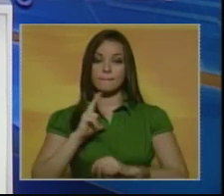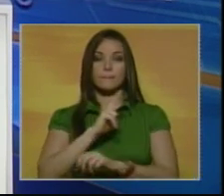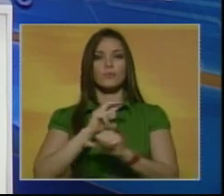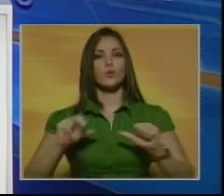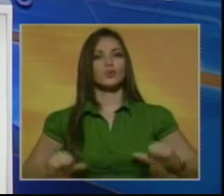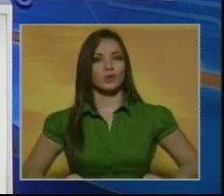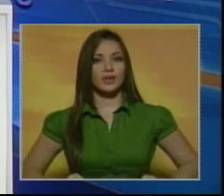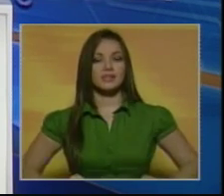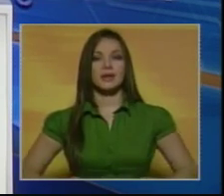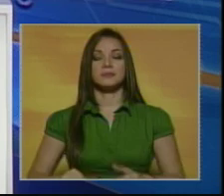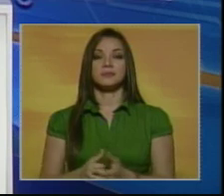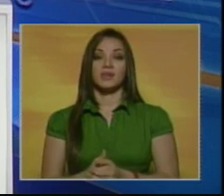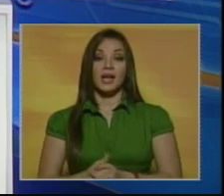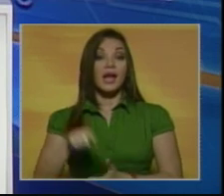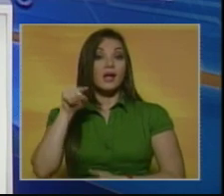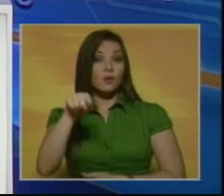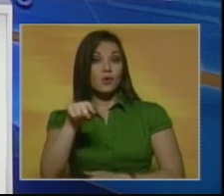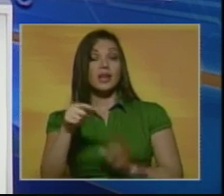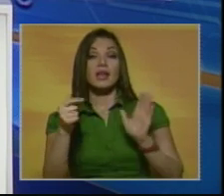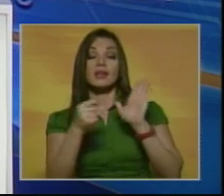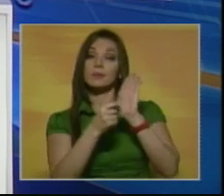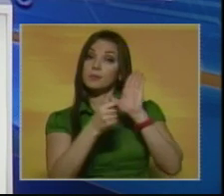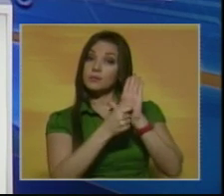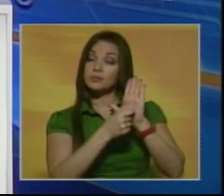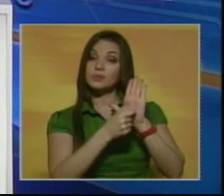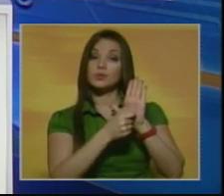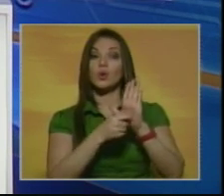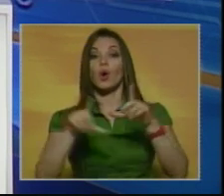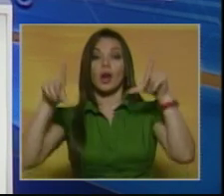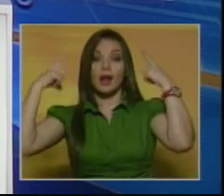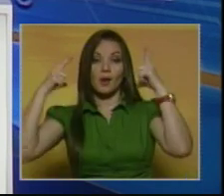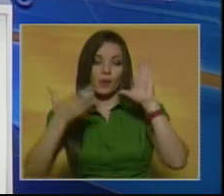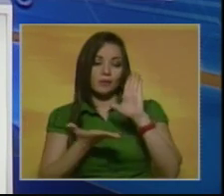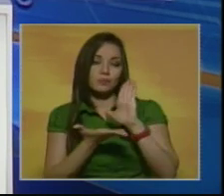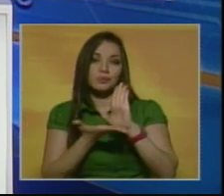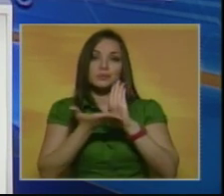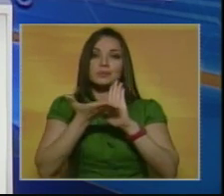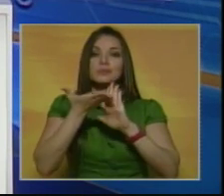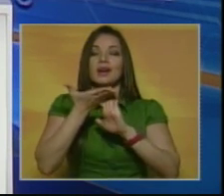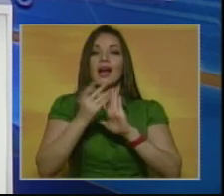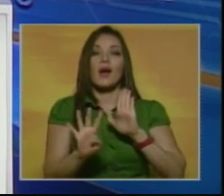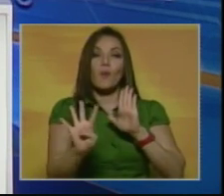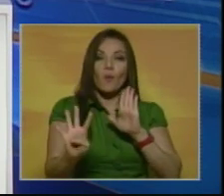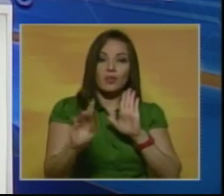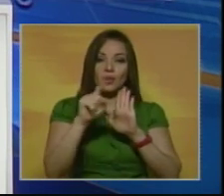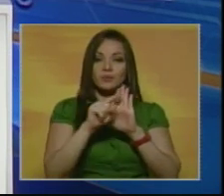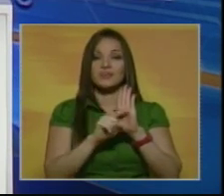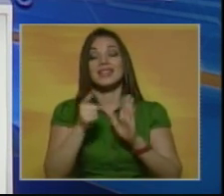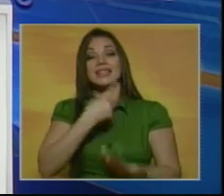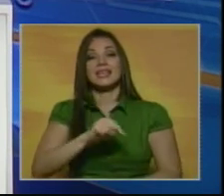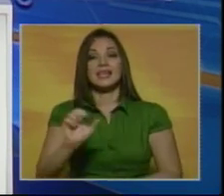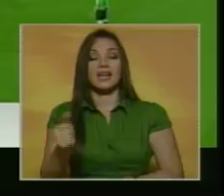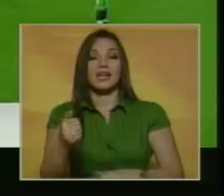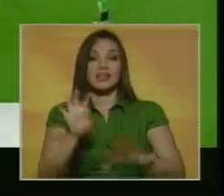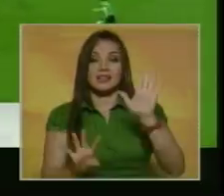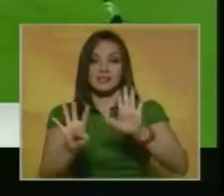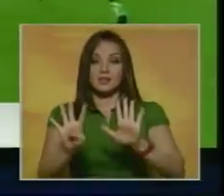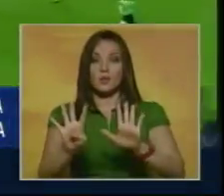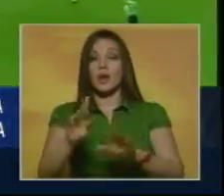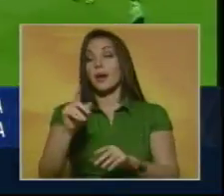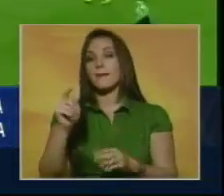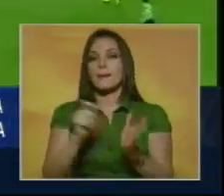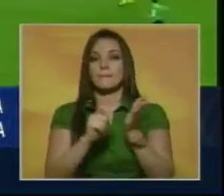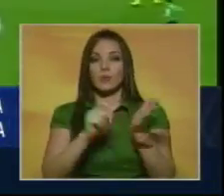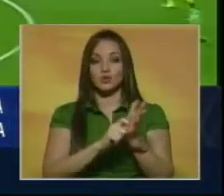del torneo de adecuación. Con este resultado, el cuadro litoralense sube a la 4ª posición de la tabla con 19 puntos. En tanto, en España,